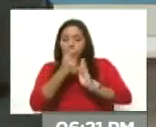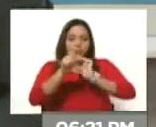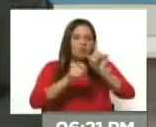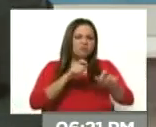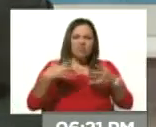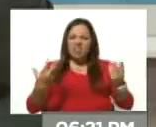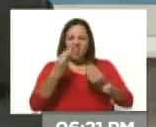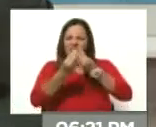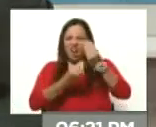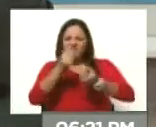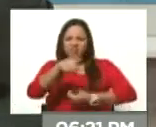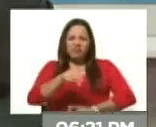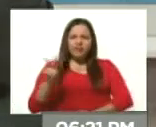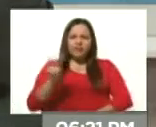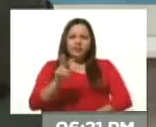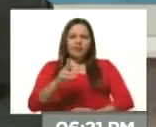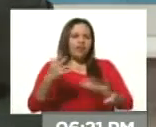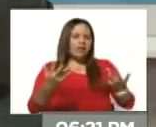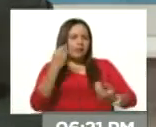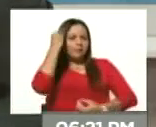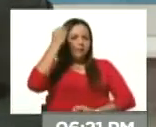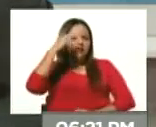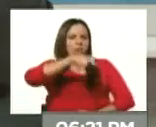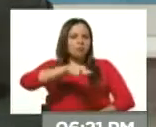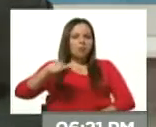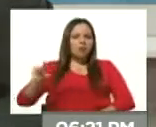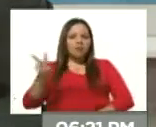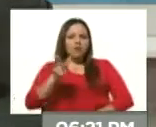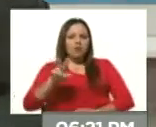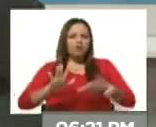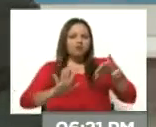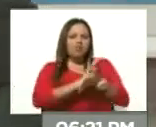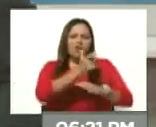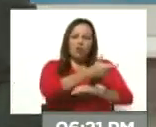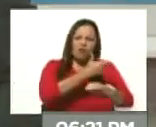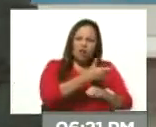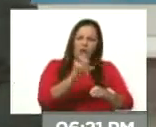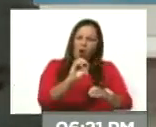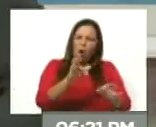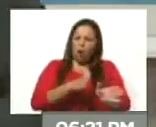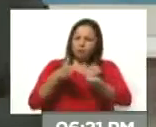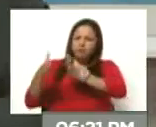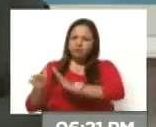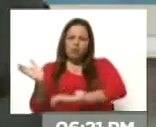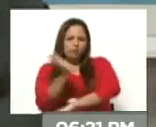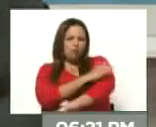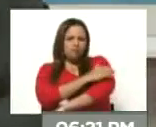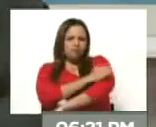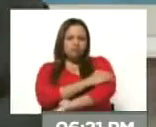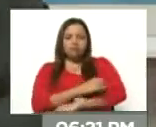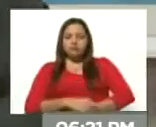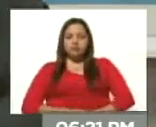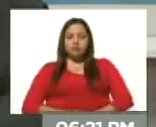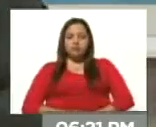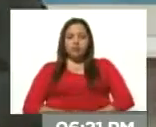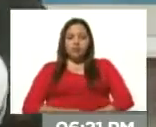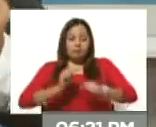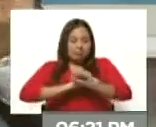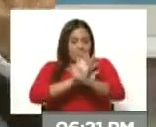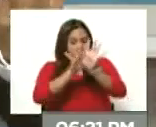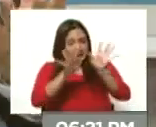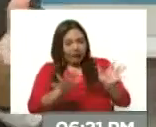qué opina el pueblo venezolano que está pasando con el gobierno que está pasando con la oposición y para dilucidar